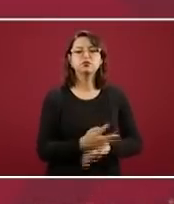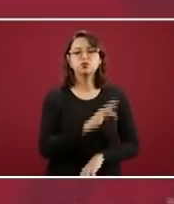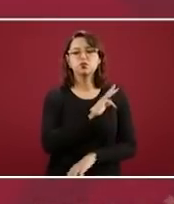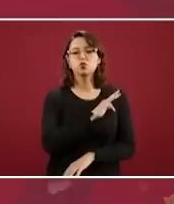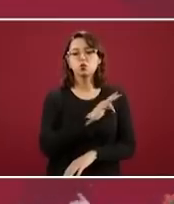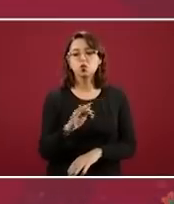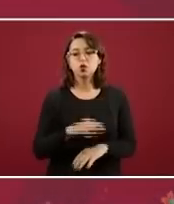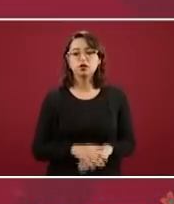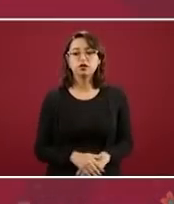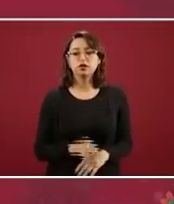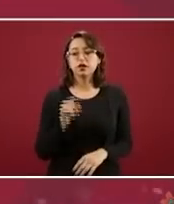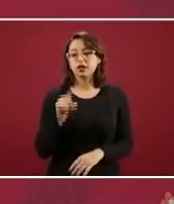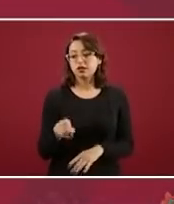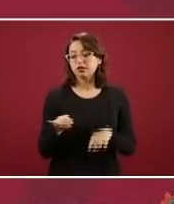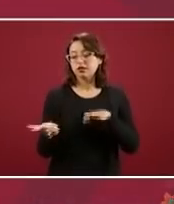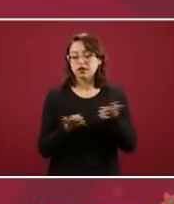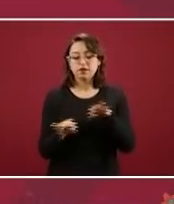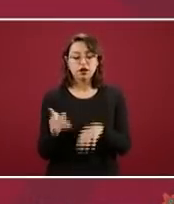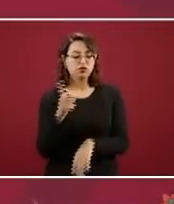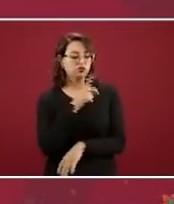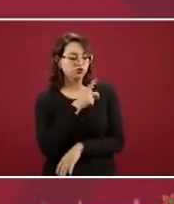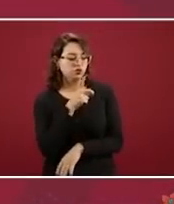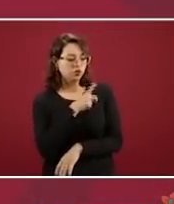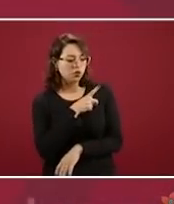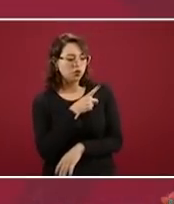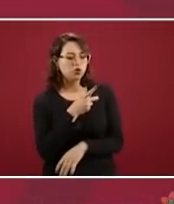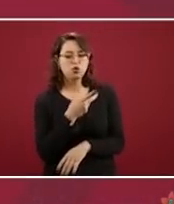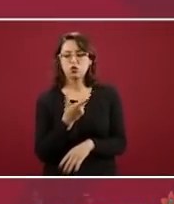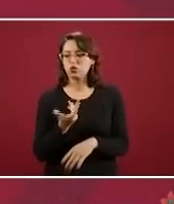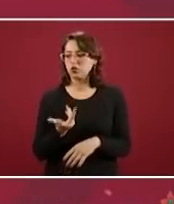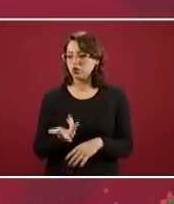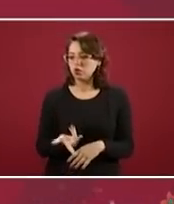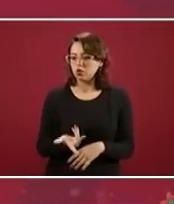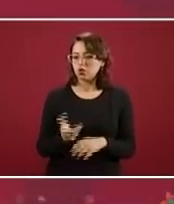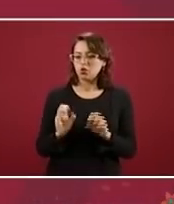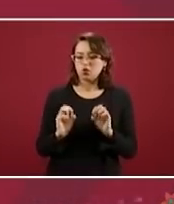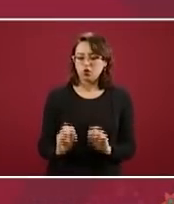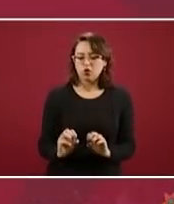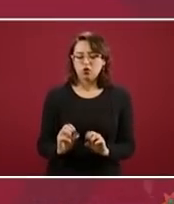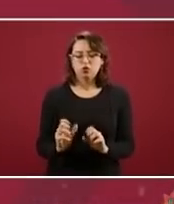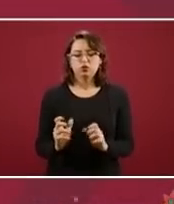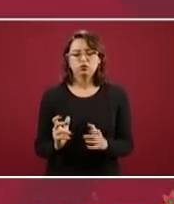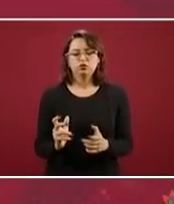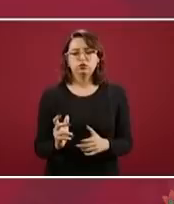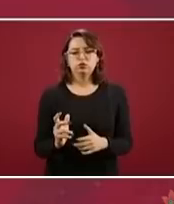si actuaba solo si tenía